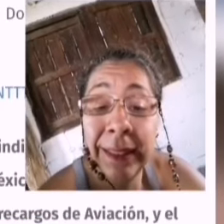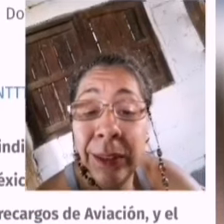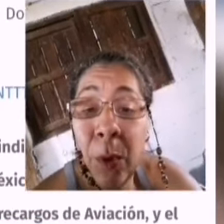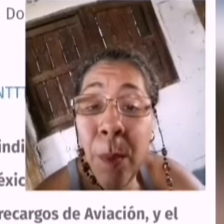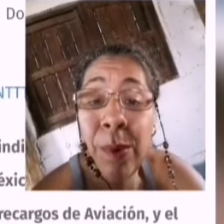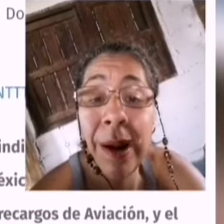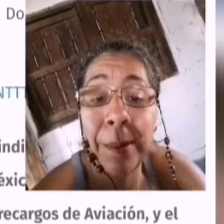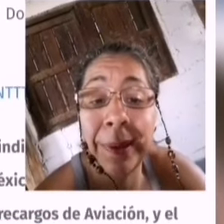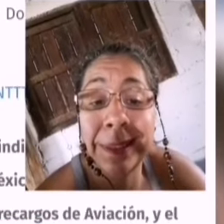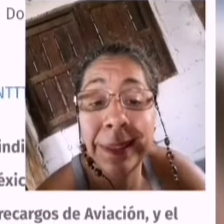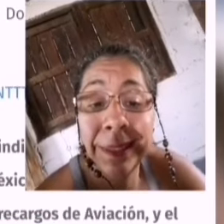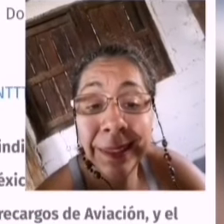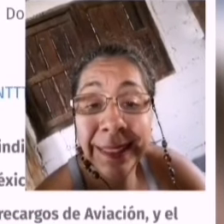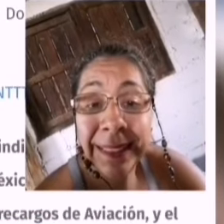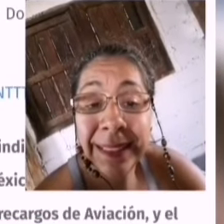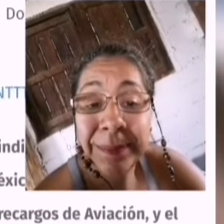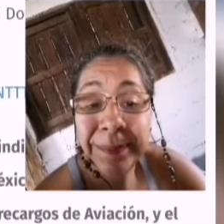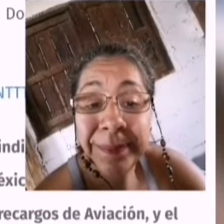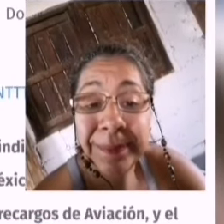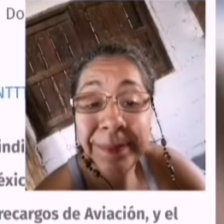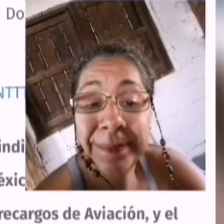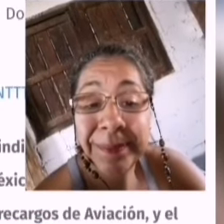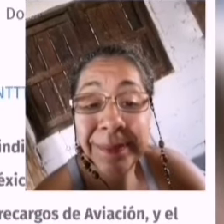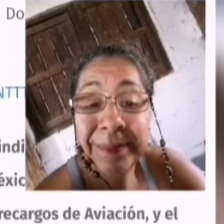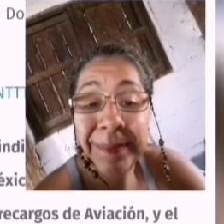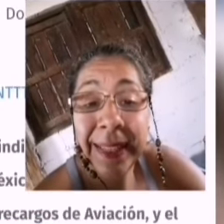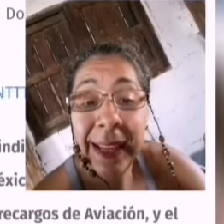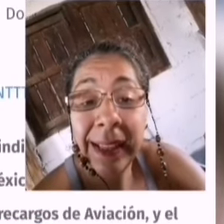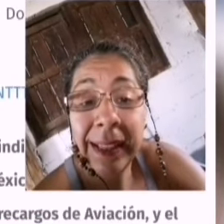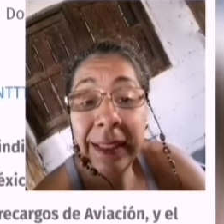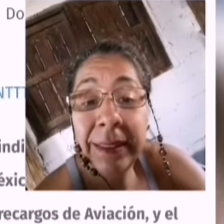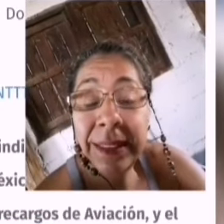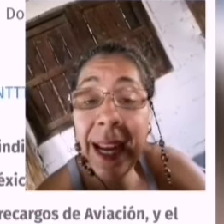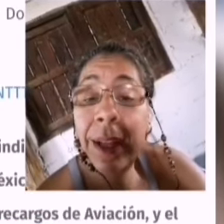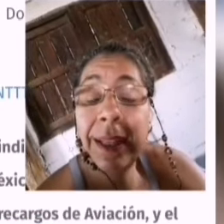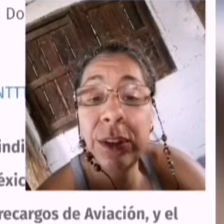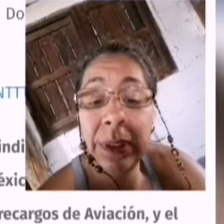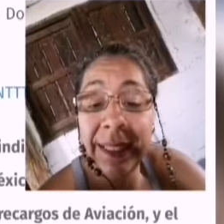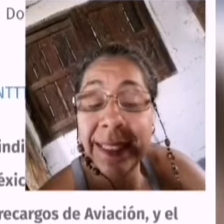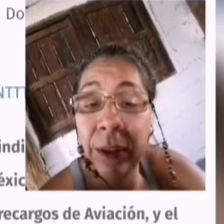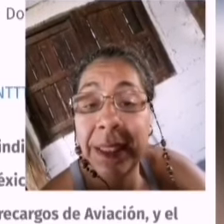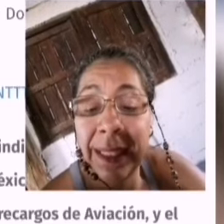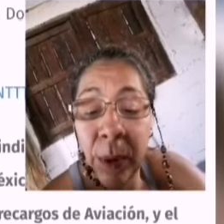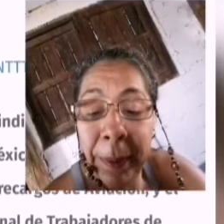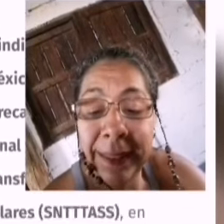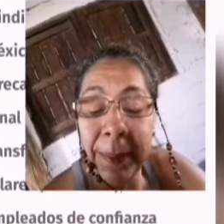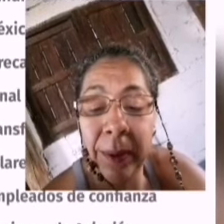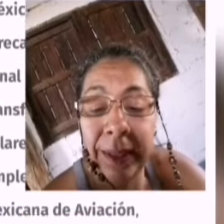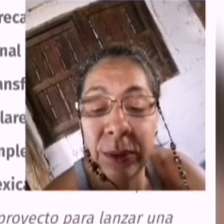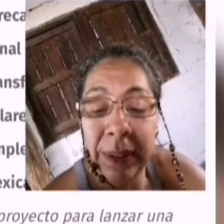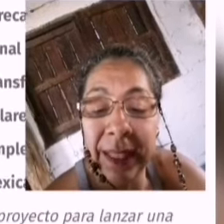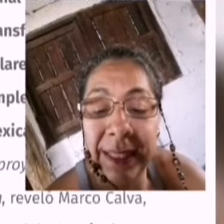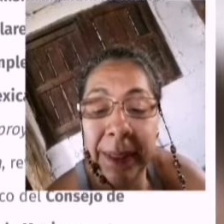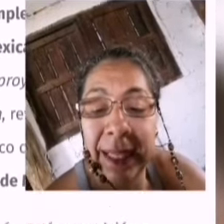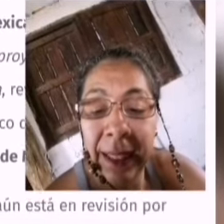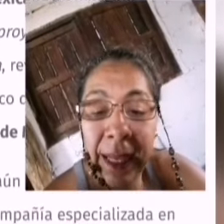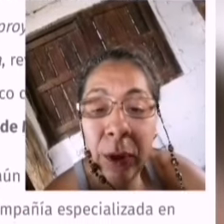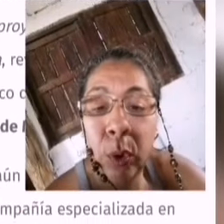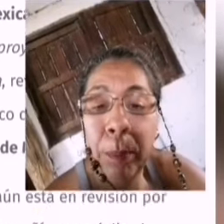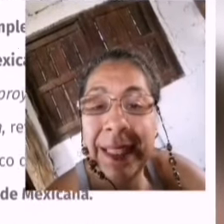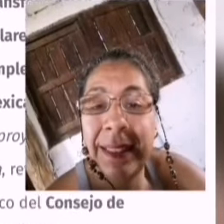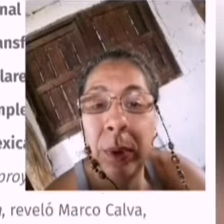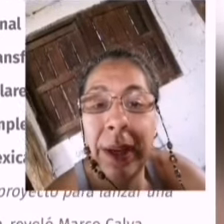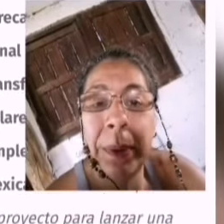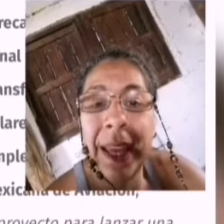parecer ¿cómo la ves? pues así son sí, ahora resulta que ya no va a ser la cooperativa ahora resulta que ya va a ser